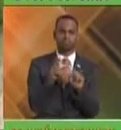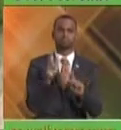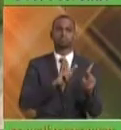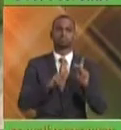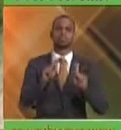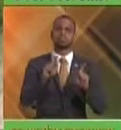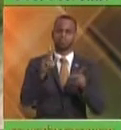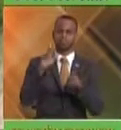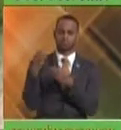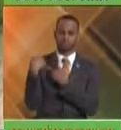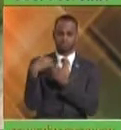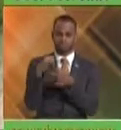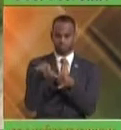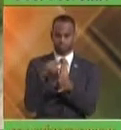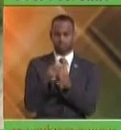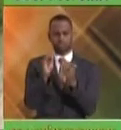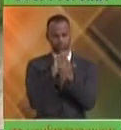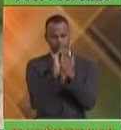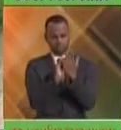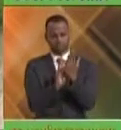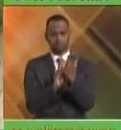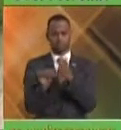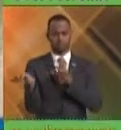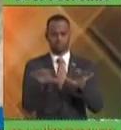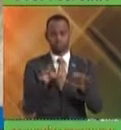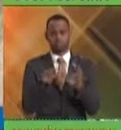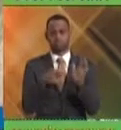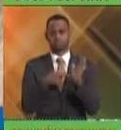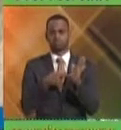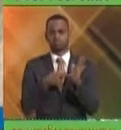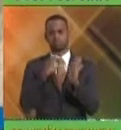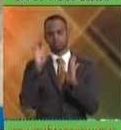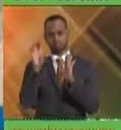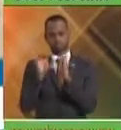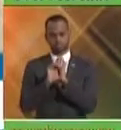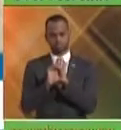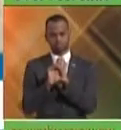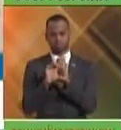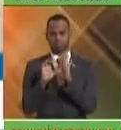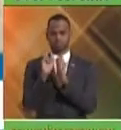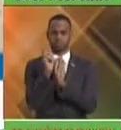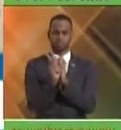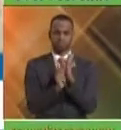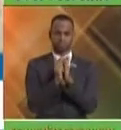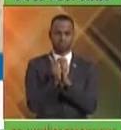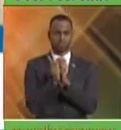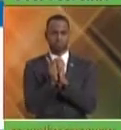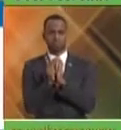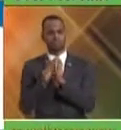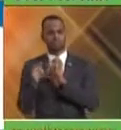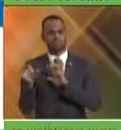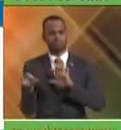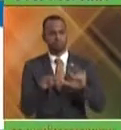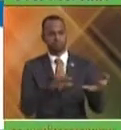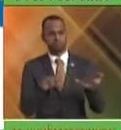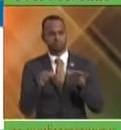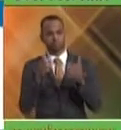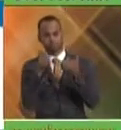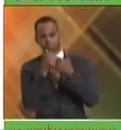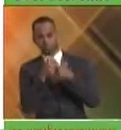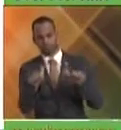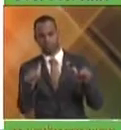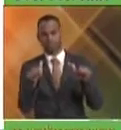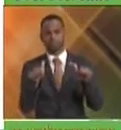responsable de institución las llenas y documenta la práctica con fotografías con vídeos con narrativas con cualquier